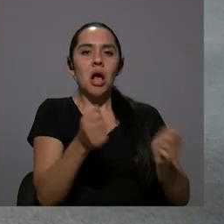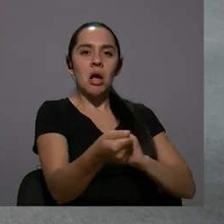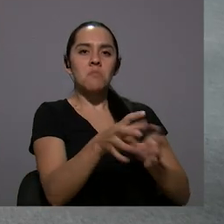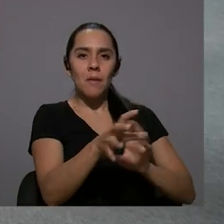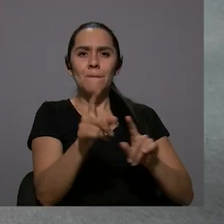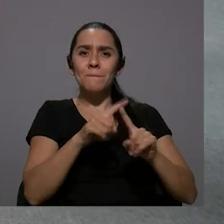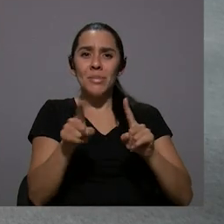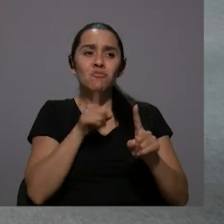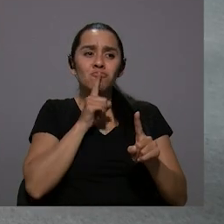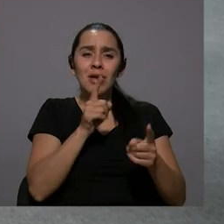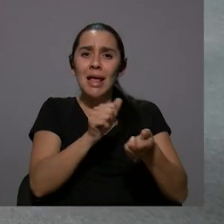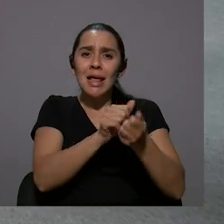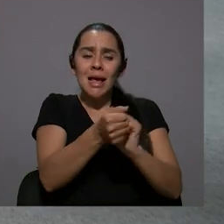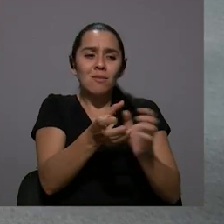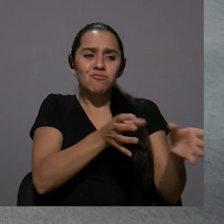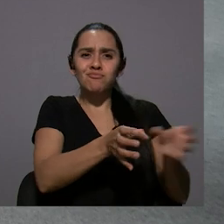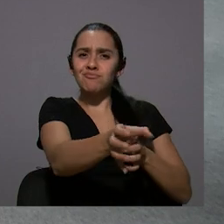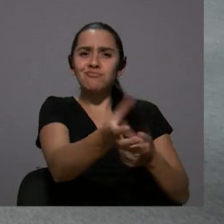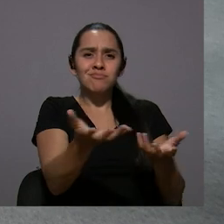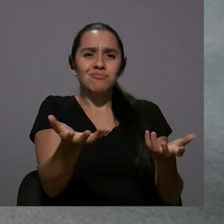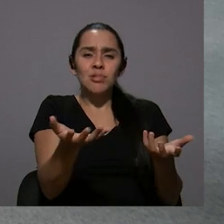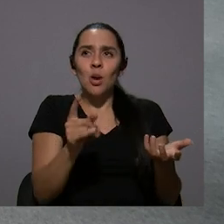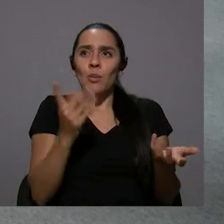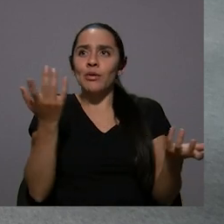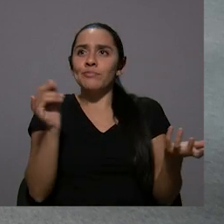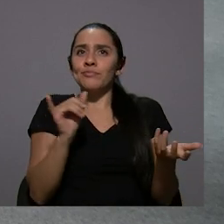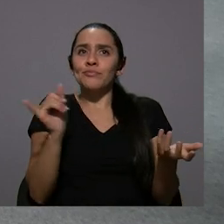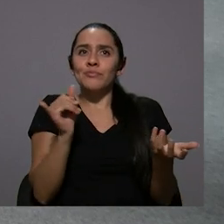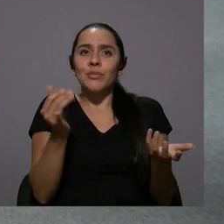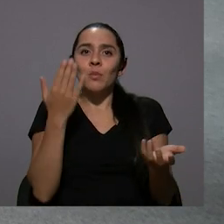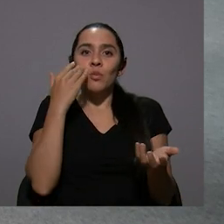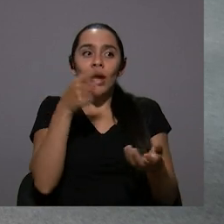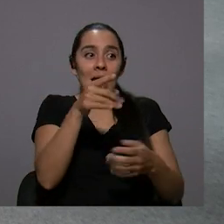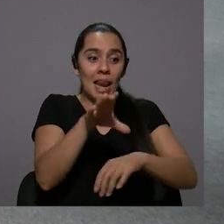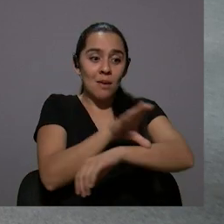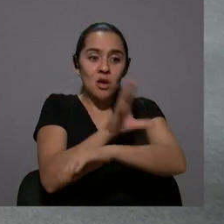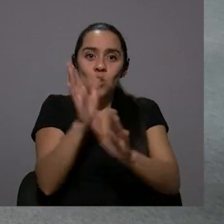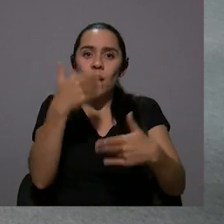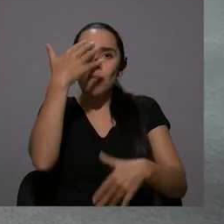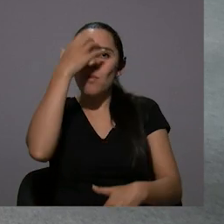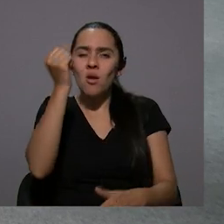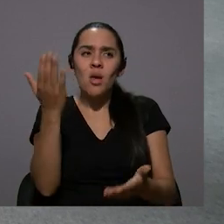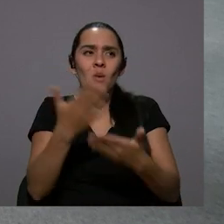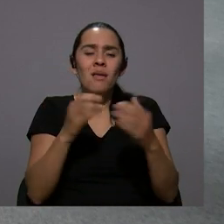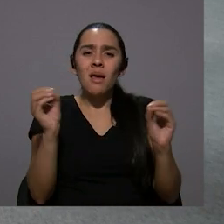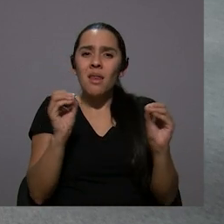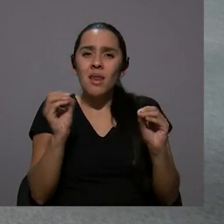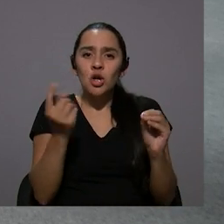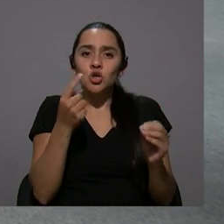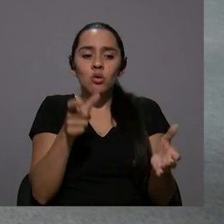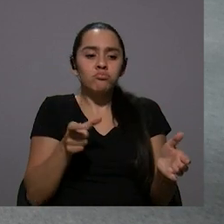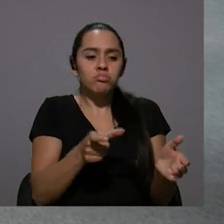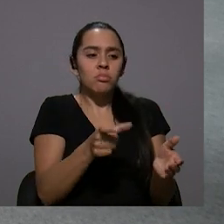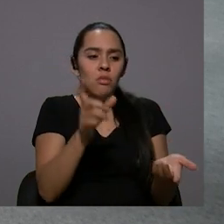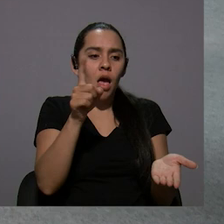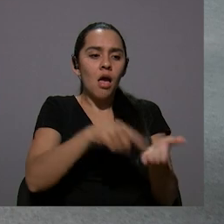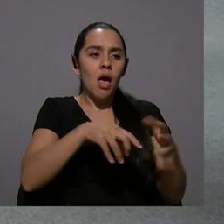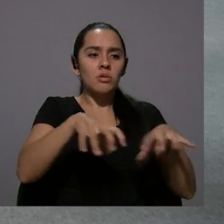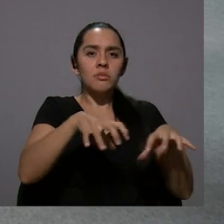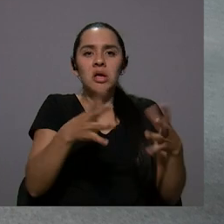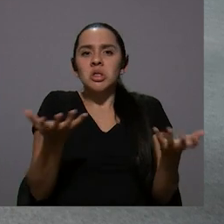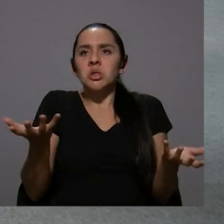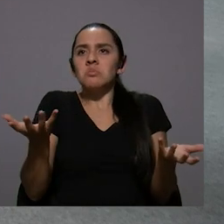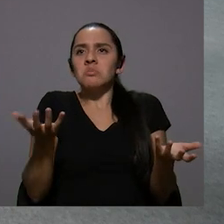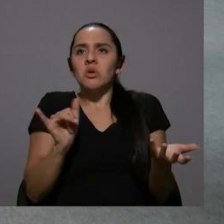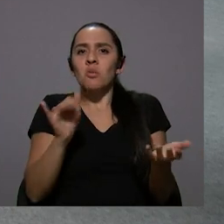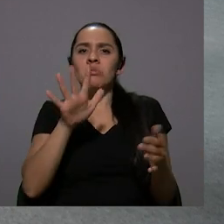tan rápido el cambio verdad estamos hablando de traer un como las máquinas no tienen memoria no tienen nada simple Sencillamente activarla andaban